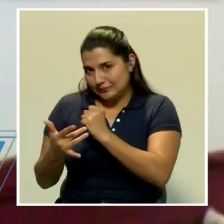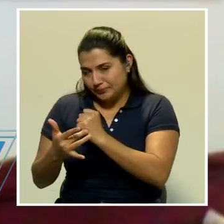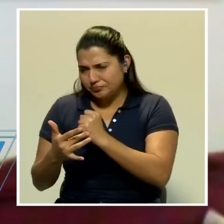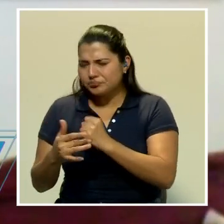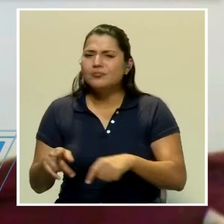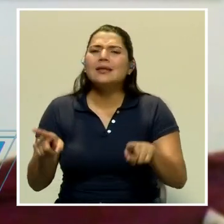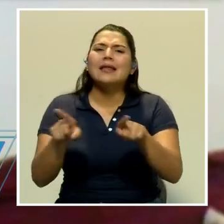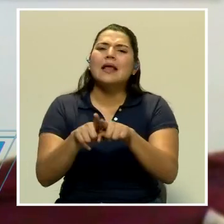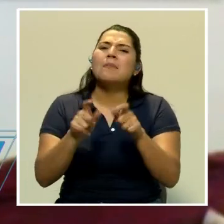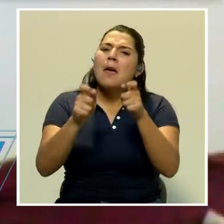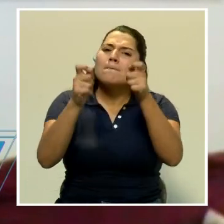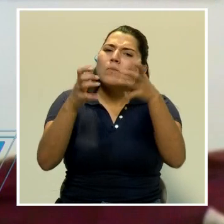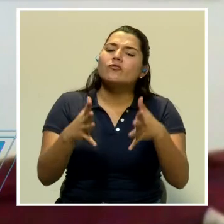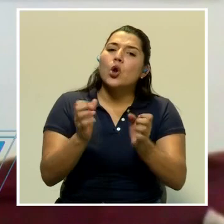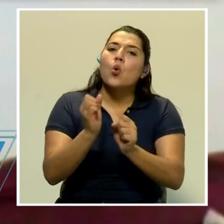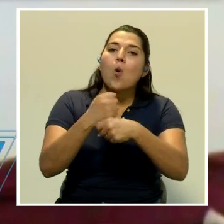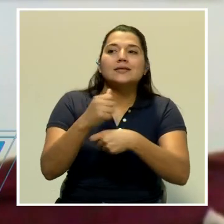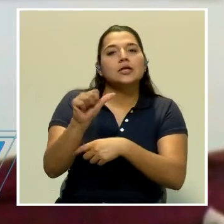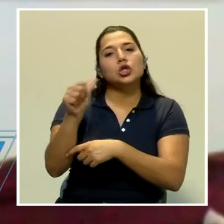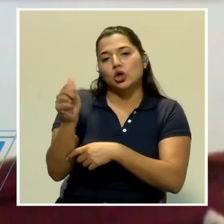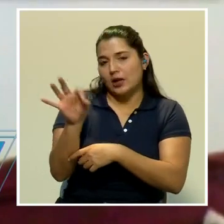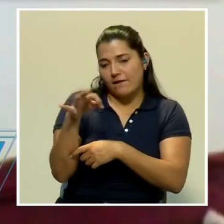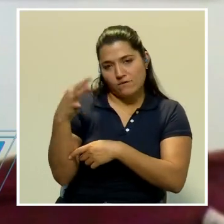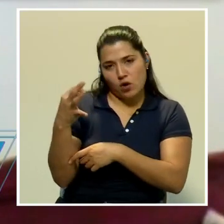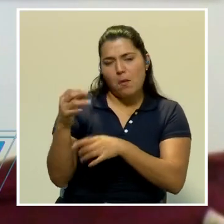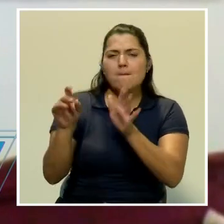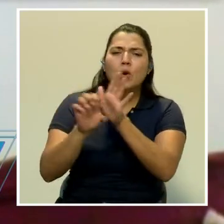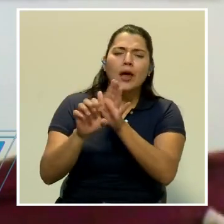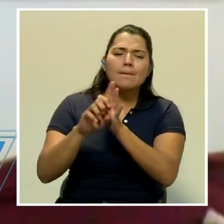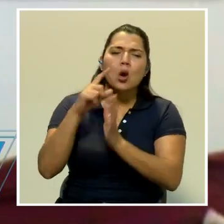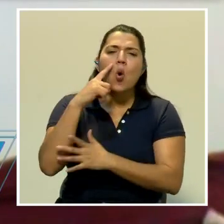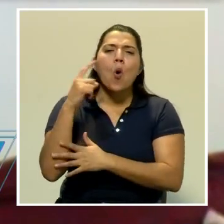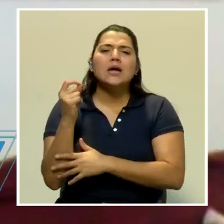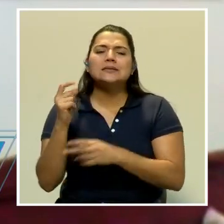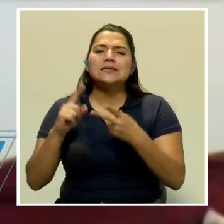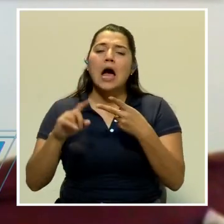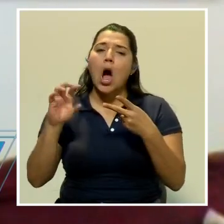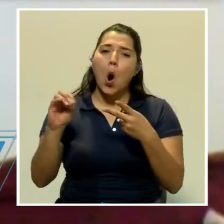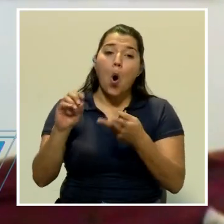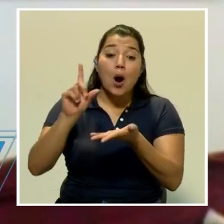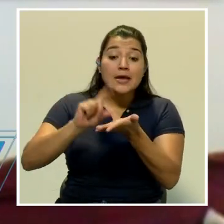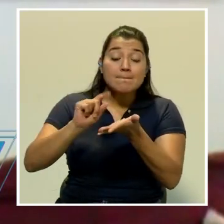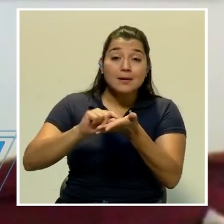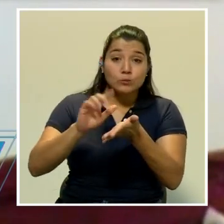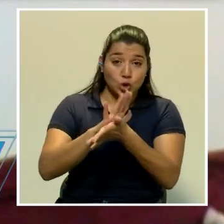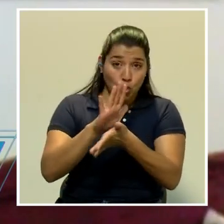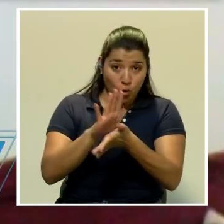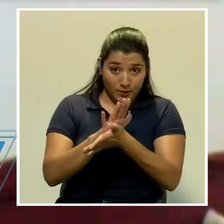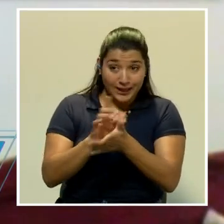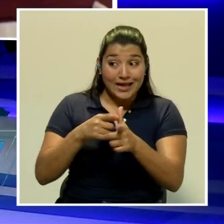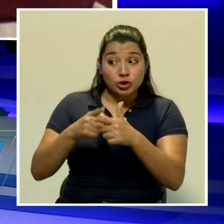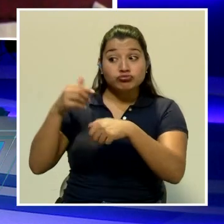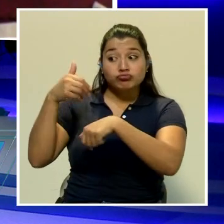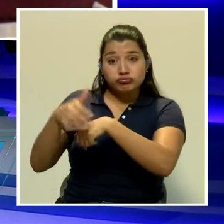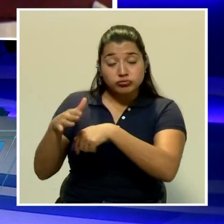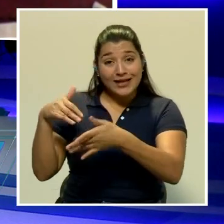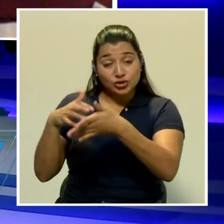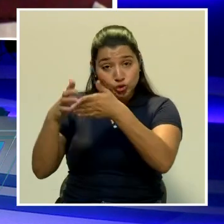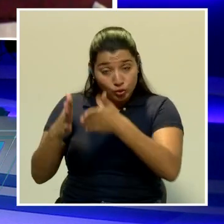los docentes lo han hecho a través de otros medios, como el WhatsApp, como también la impresión de materiales que les llegan a los